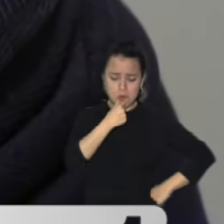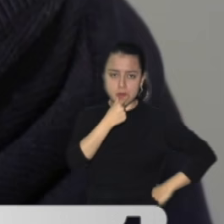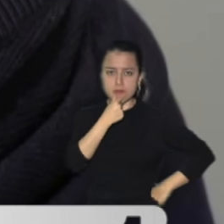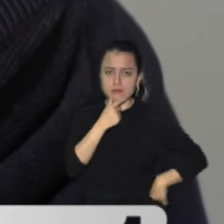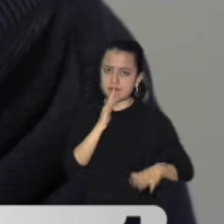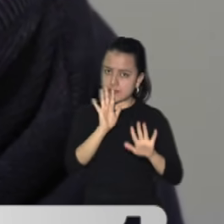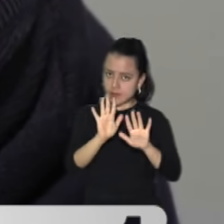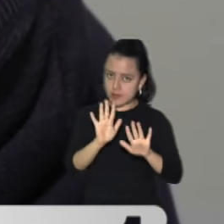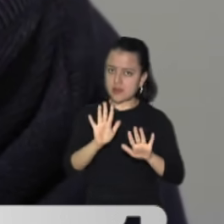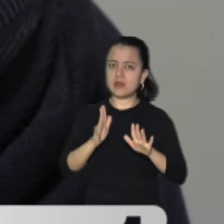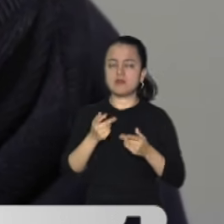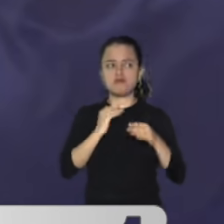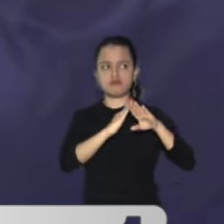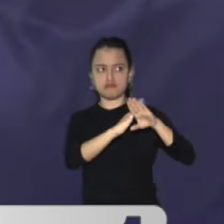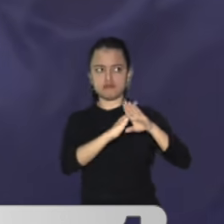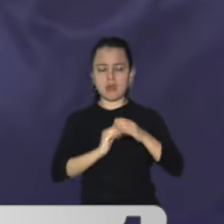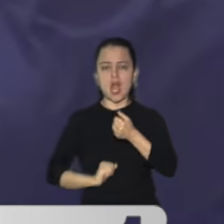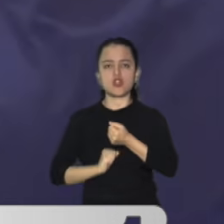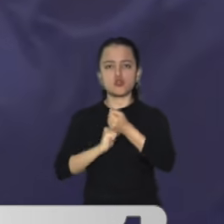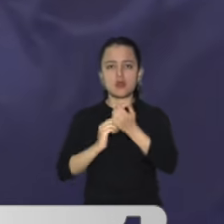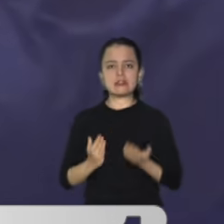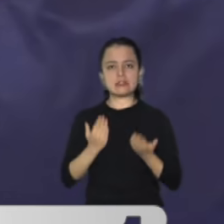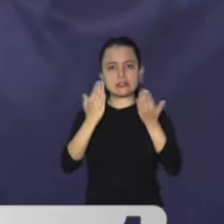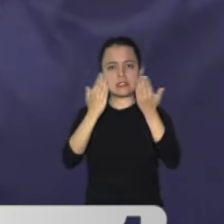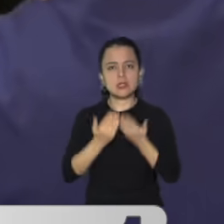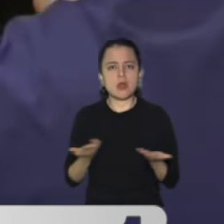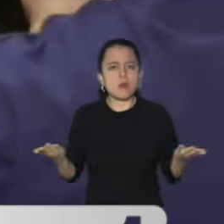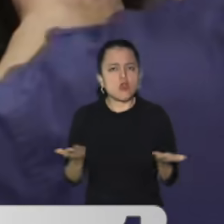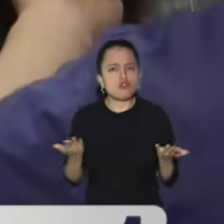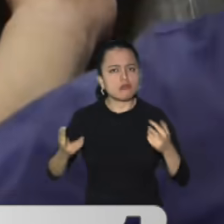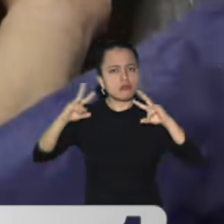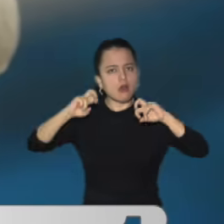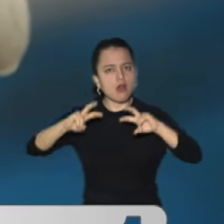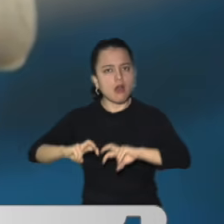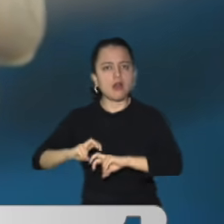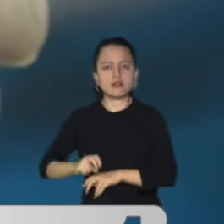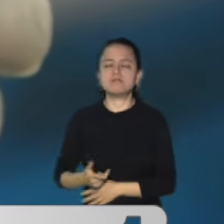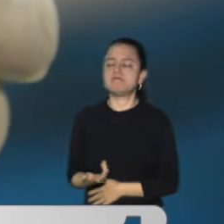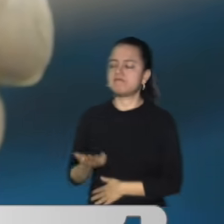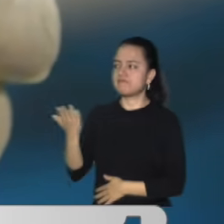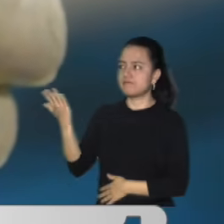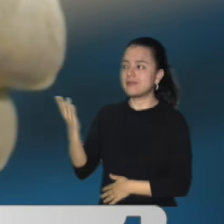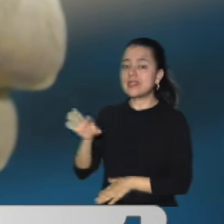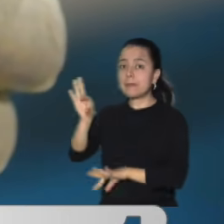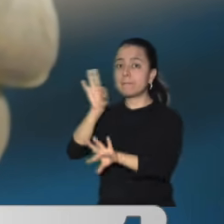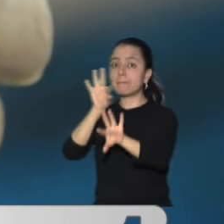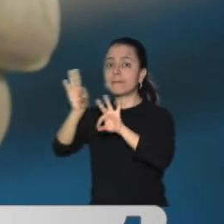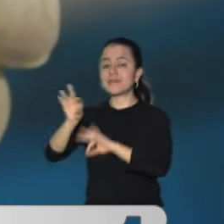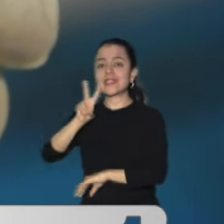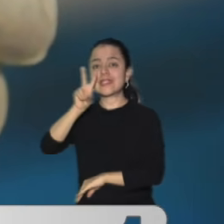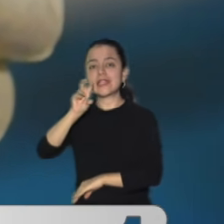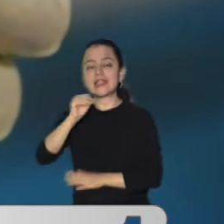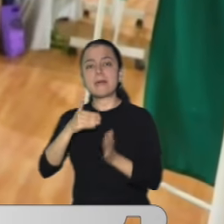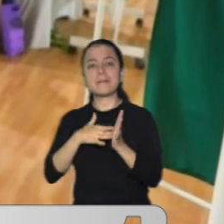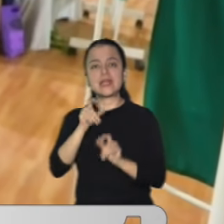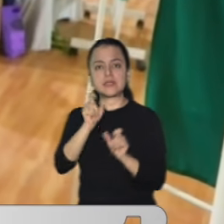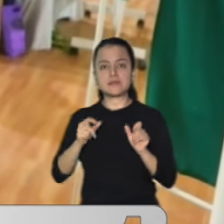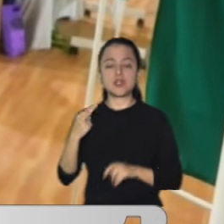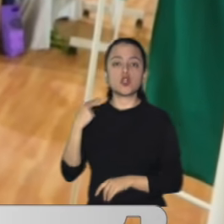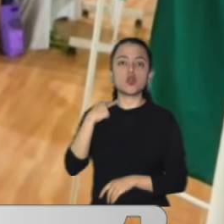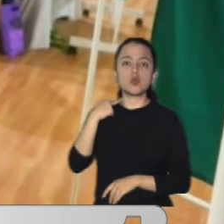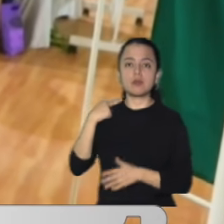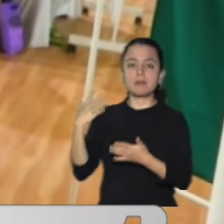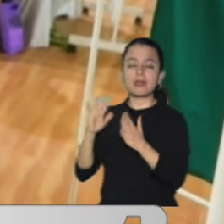y peligrosidad. Esto tras un estudio desarrollado en Canadá con casi 70.000 contagiados con coronavirus entre diciembre de 2020 y mayo